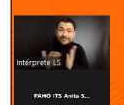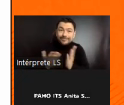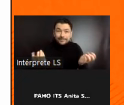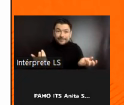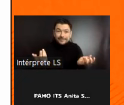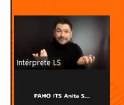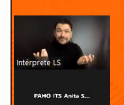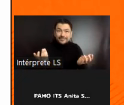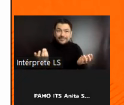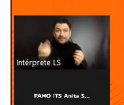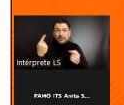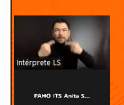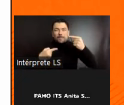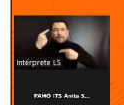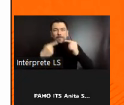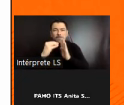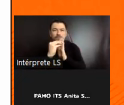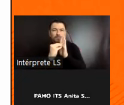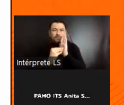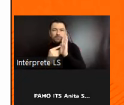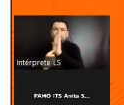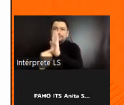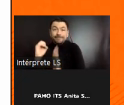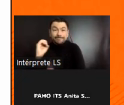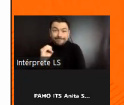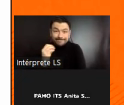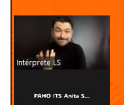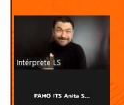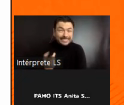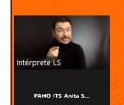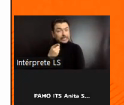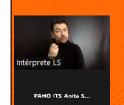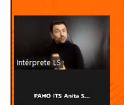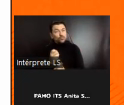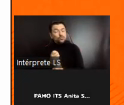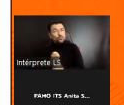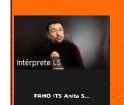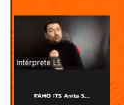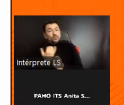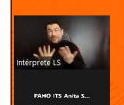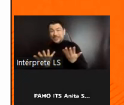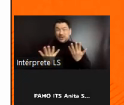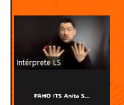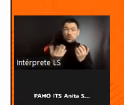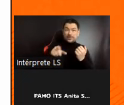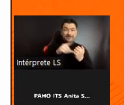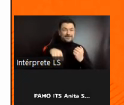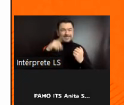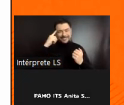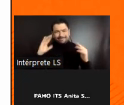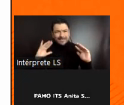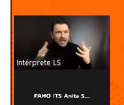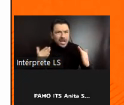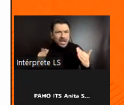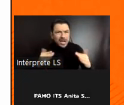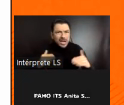A veces no va en la dirección adecuada. Lo que hemos hecho en la región entonces es que miramos a cómo, por ejemplo, el COVID ha afectado